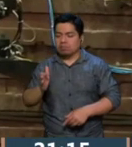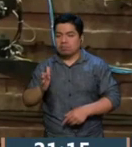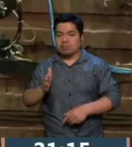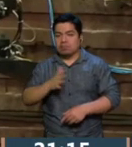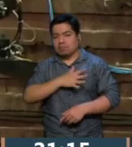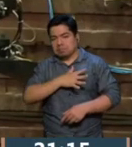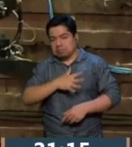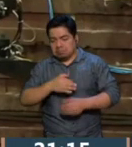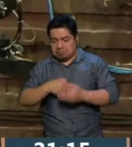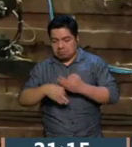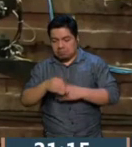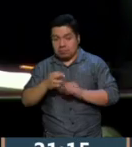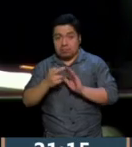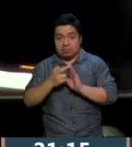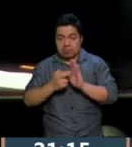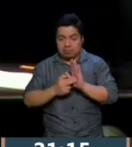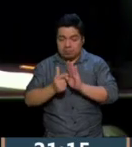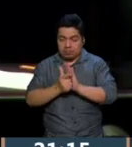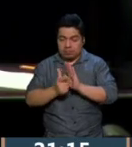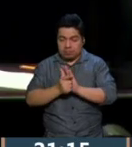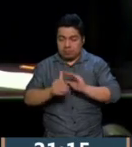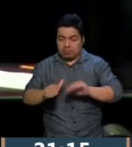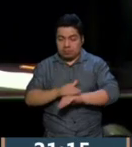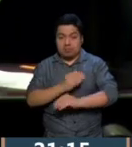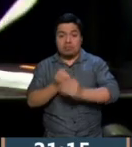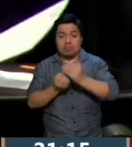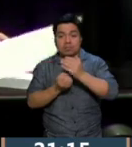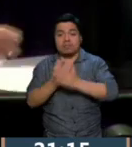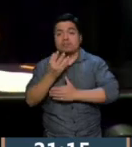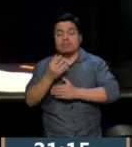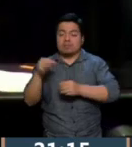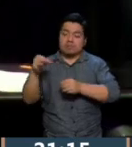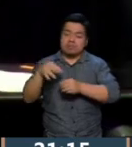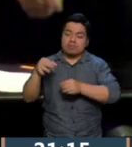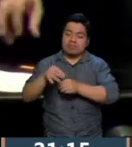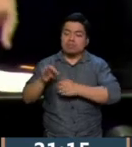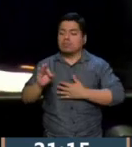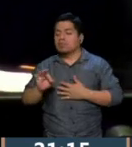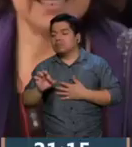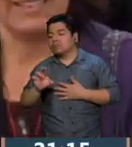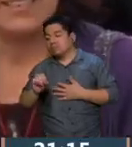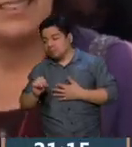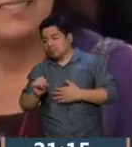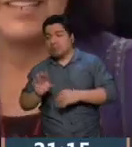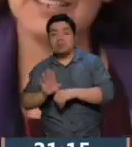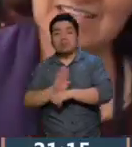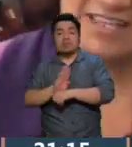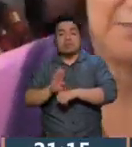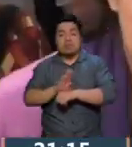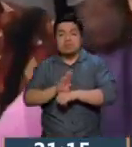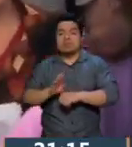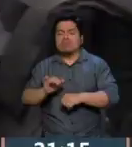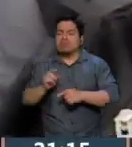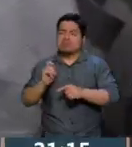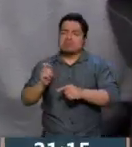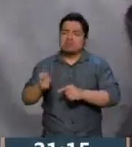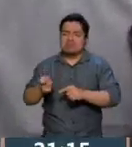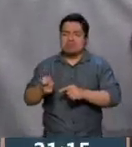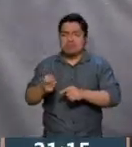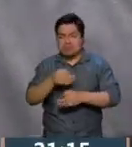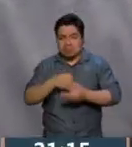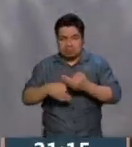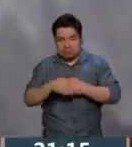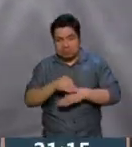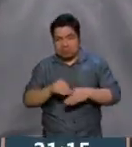en lo particular la reforma con la que se crea el Fondo de Pensiones para el Bienestar, una iniciativa que, en esencia, mandata a